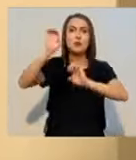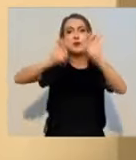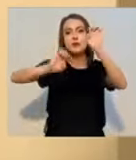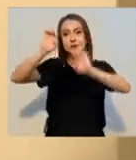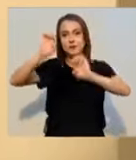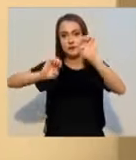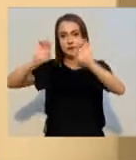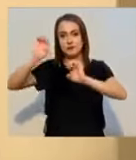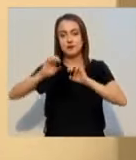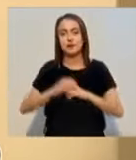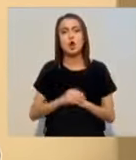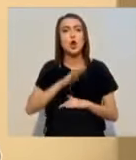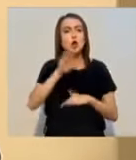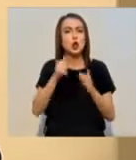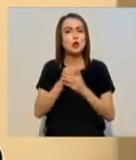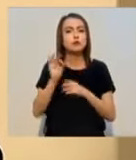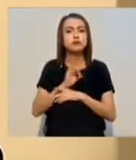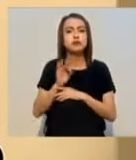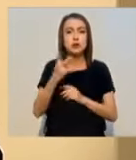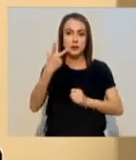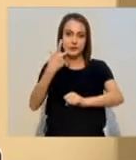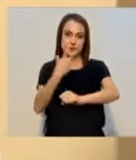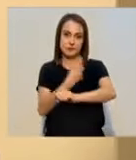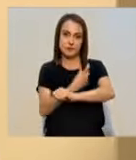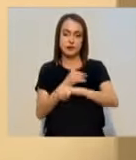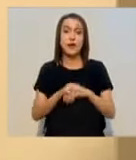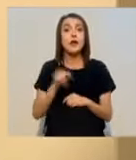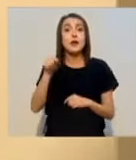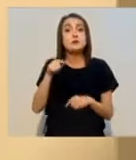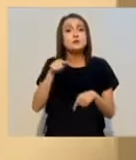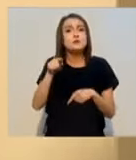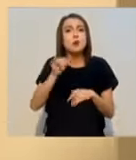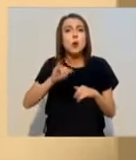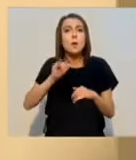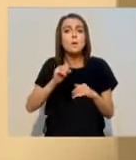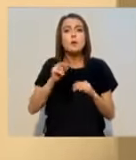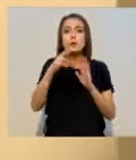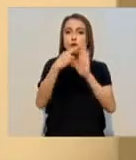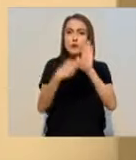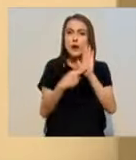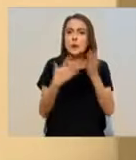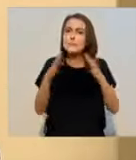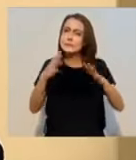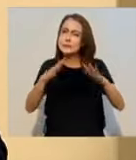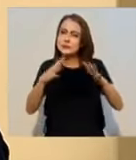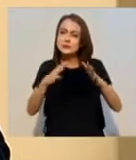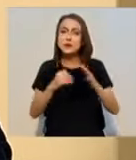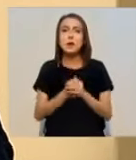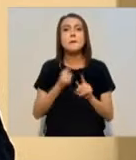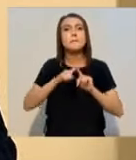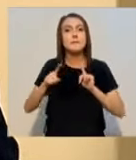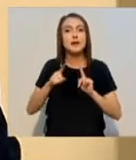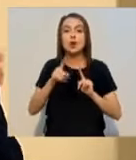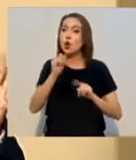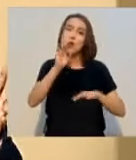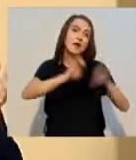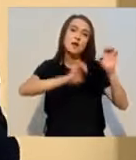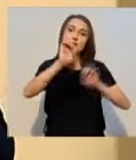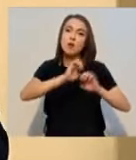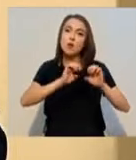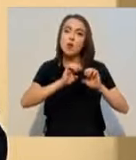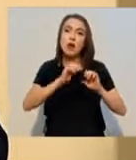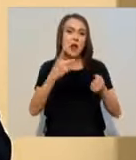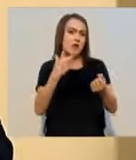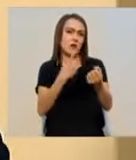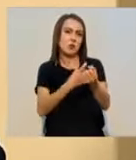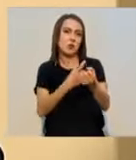evaluar la eficacia de vacunas y esto es básicamente un protocolo muy similar, solo que en vez de evaluar los efectos